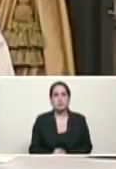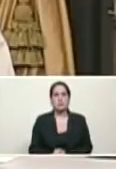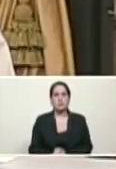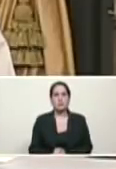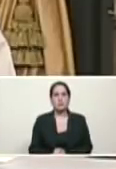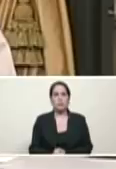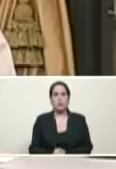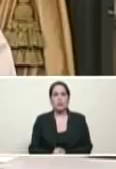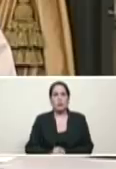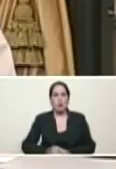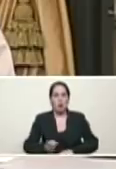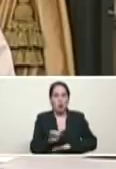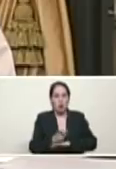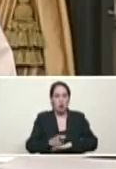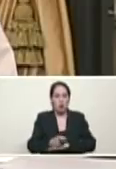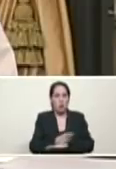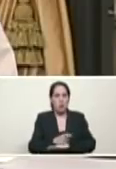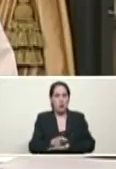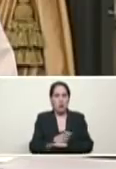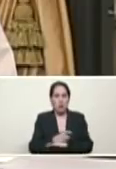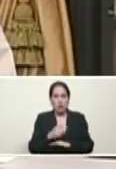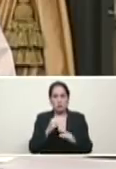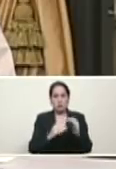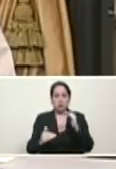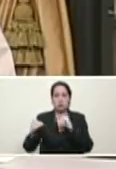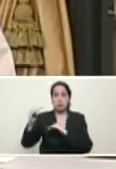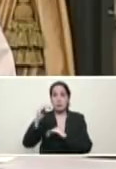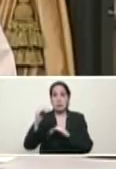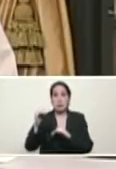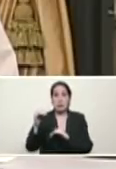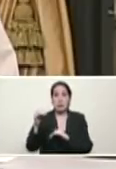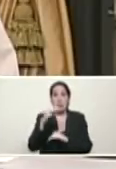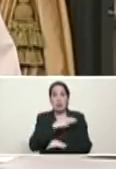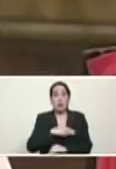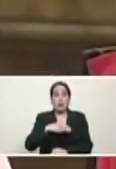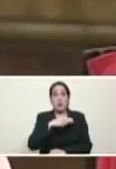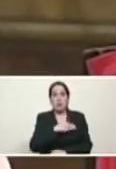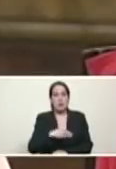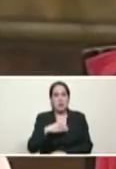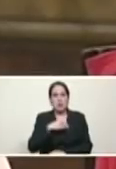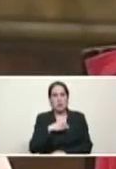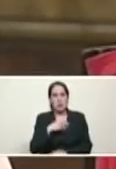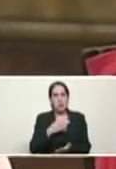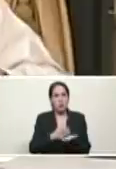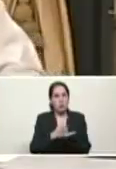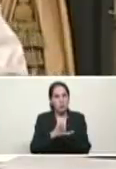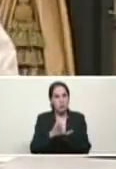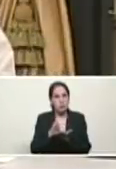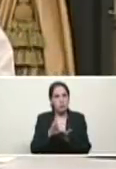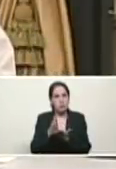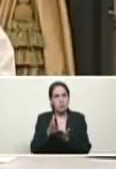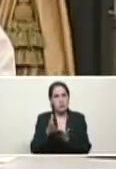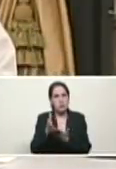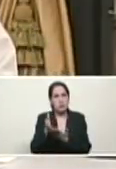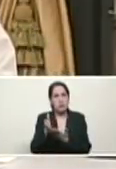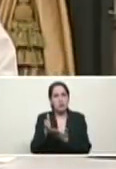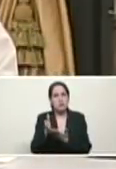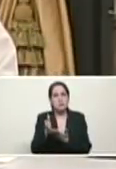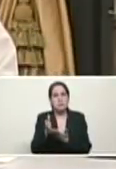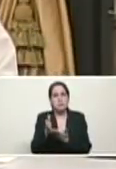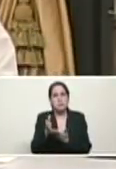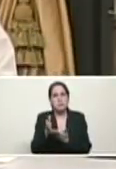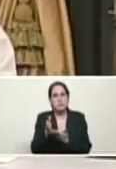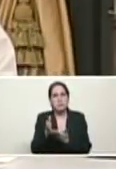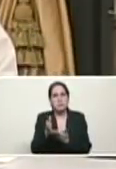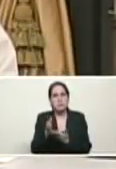Gobernadores, gobernadoras, altos funcionarios de misiones y grandes misiones. Uno va por el camino